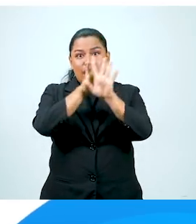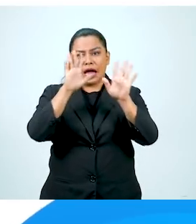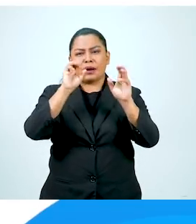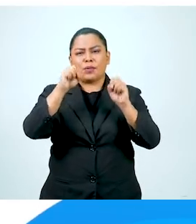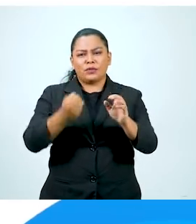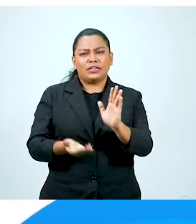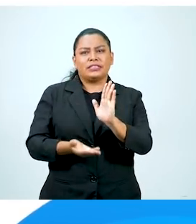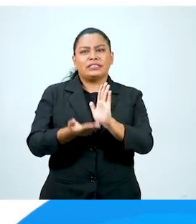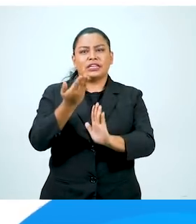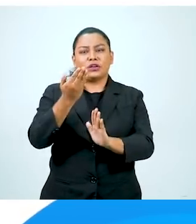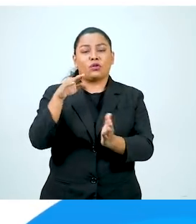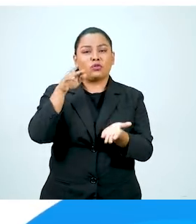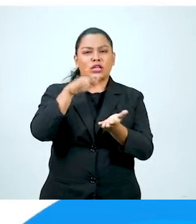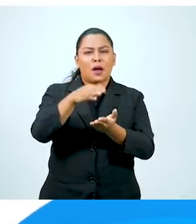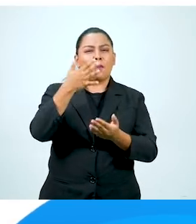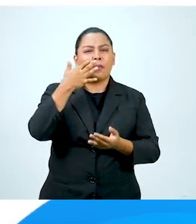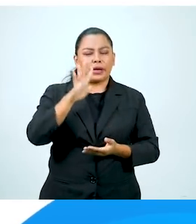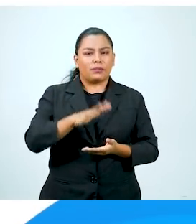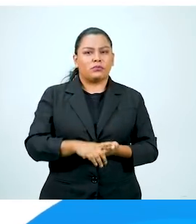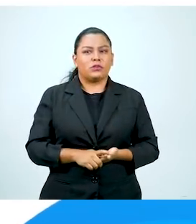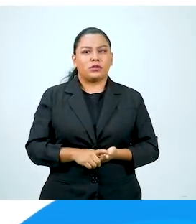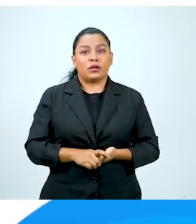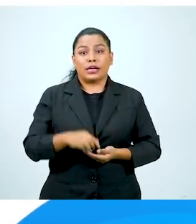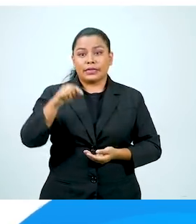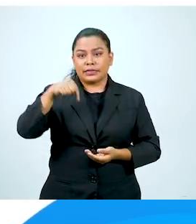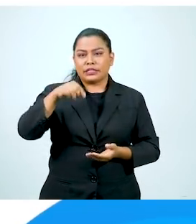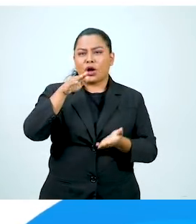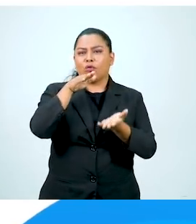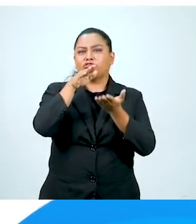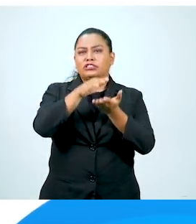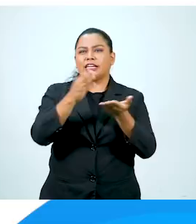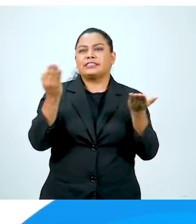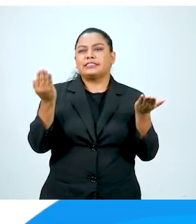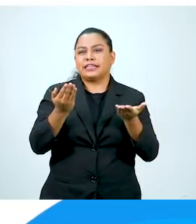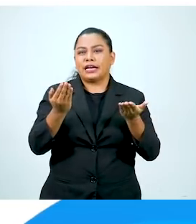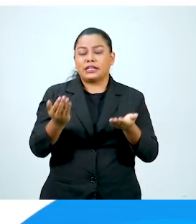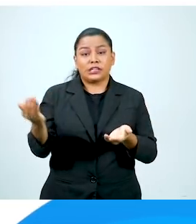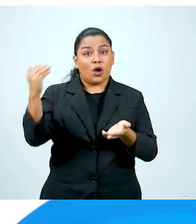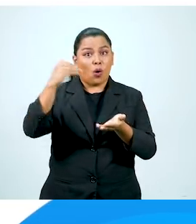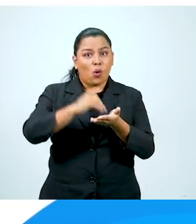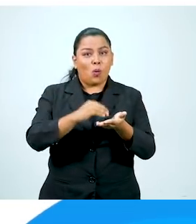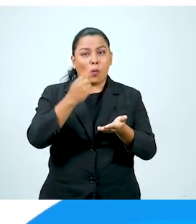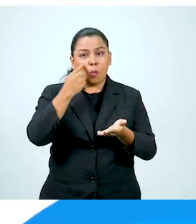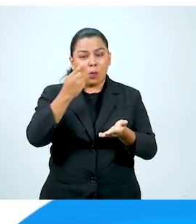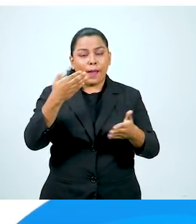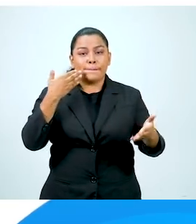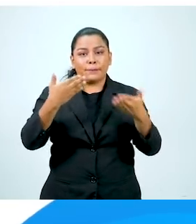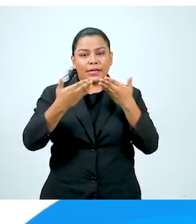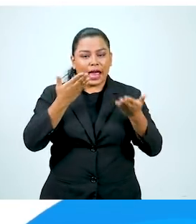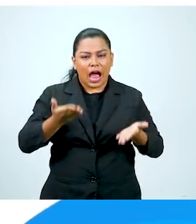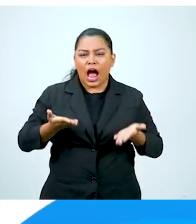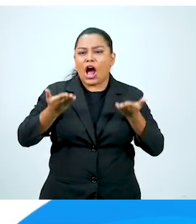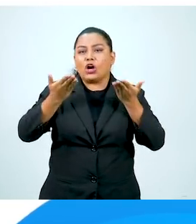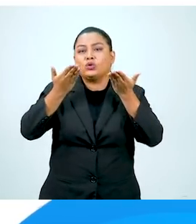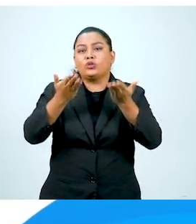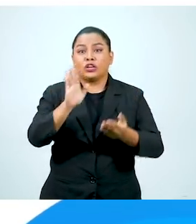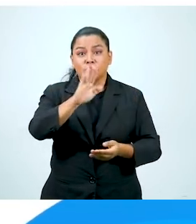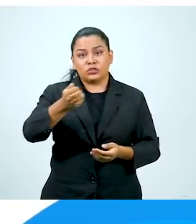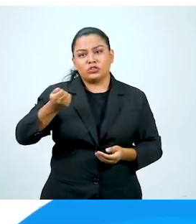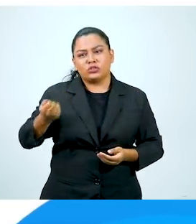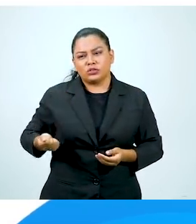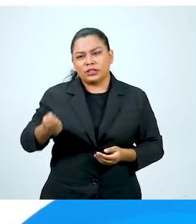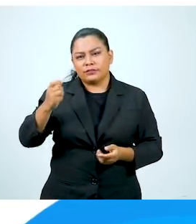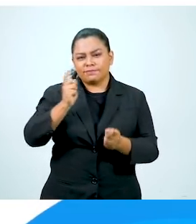el desarrollo de la unidad. Por ejemplo, en esta unidad se hace énfasis en ayudar al estudiantado